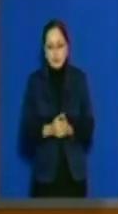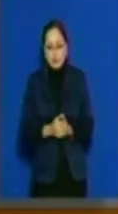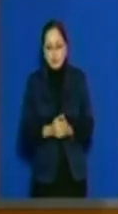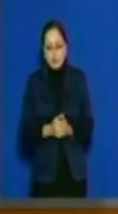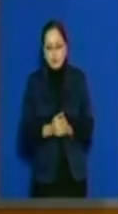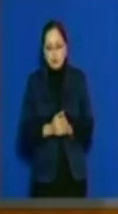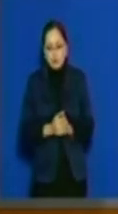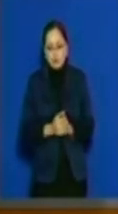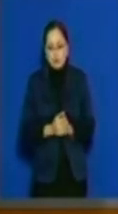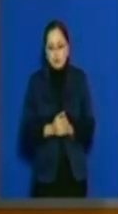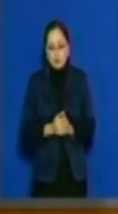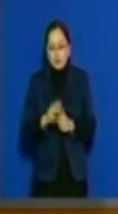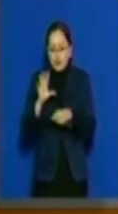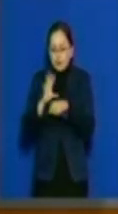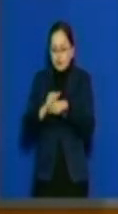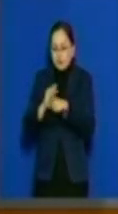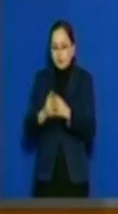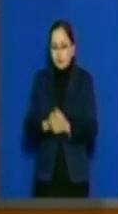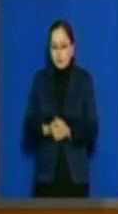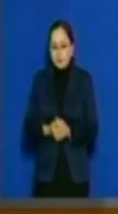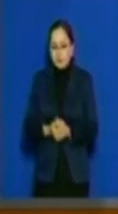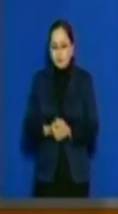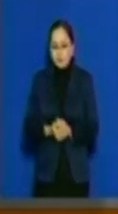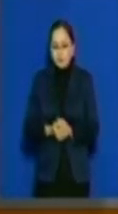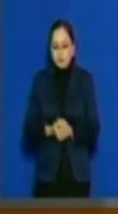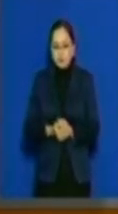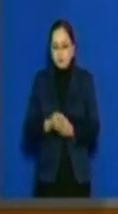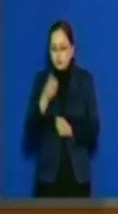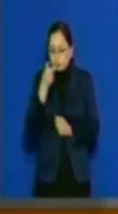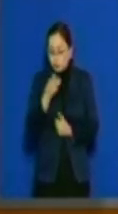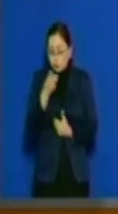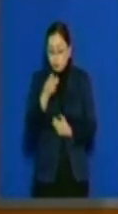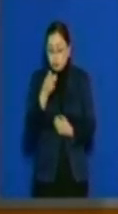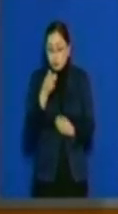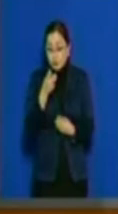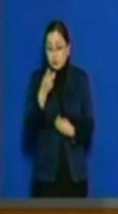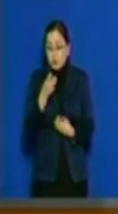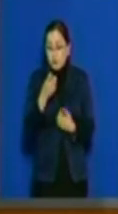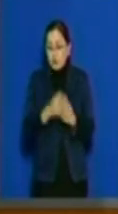con su permiso, precisamente en aras de